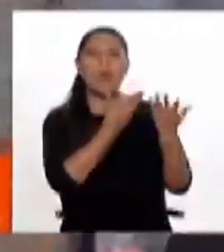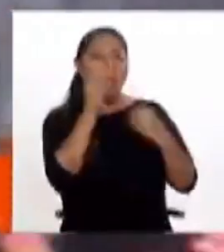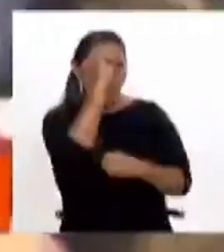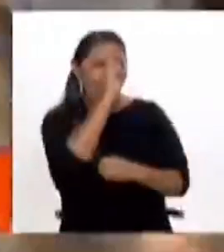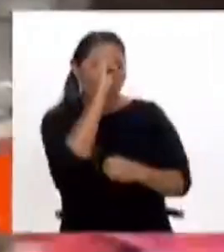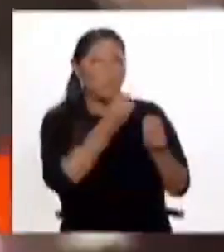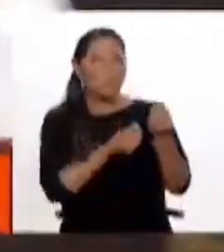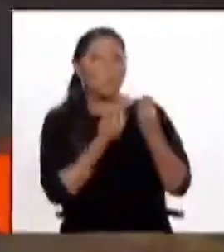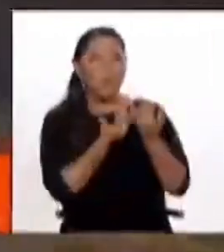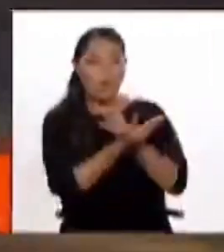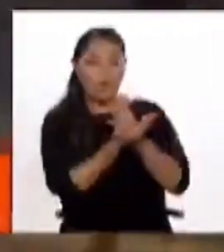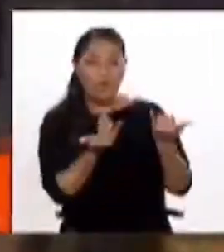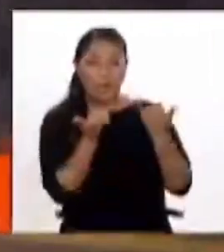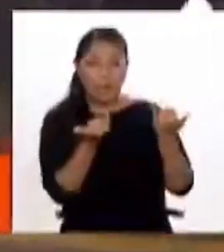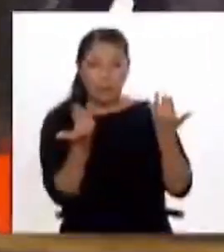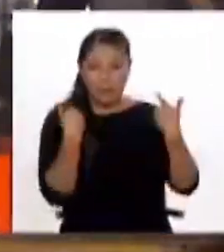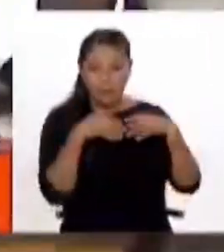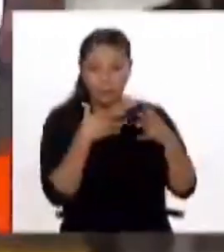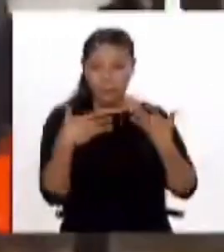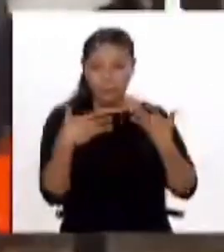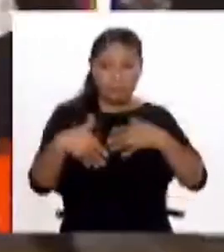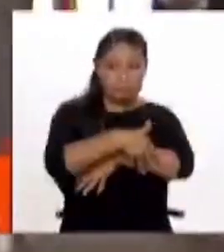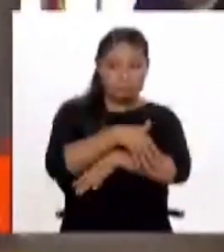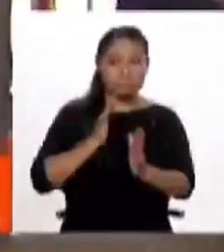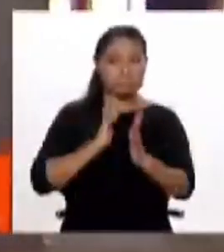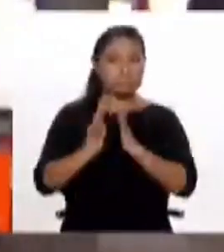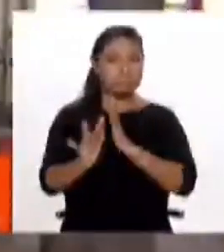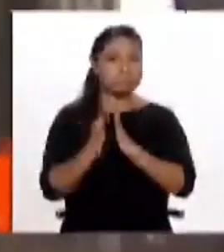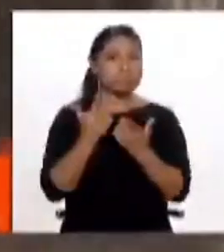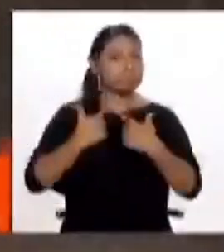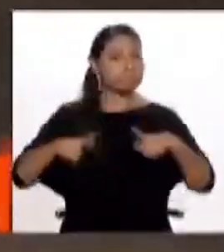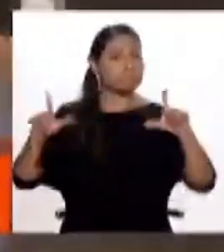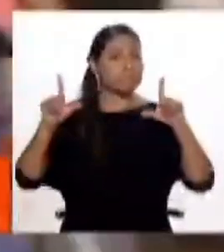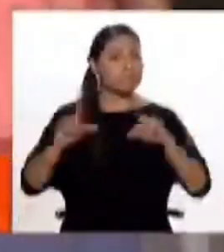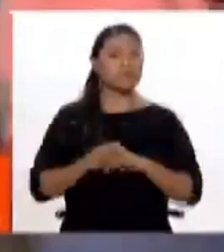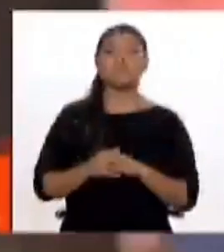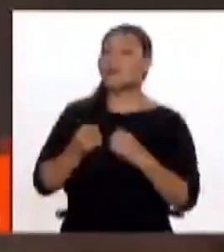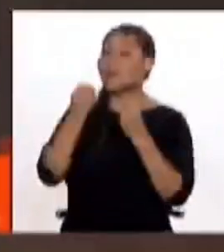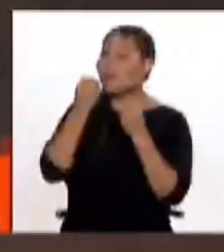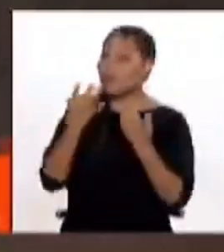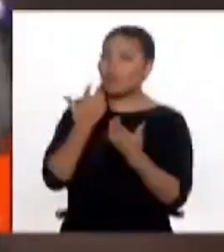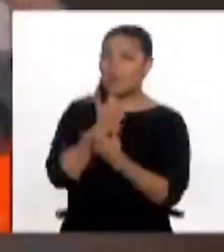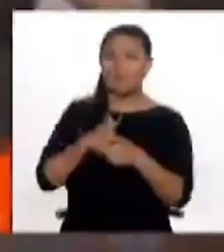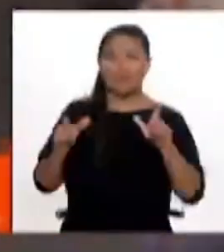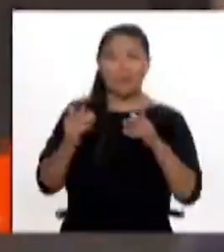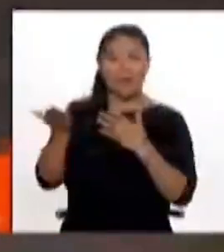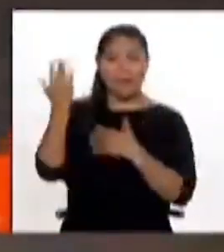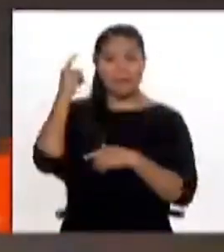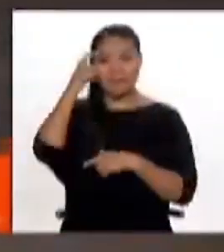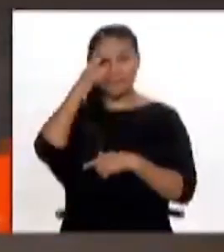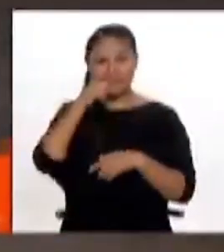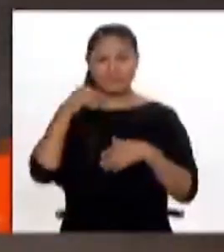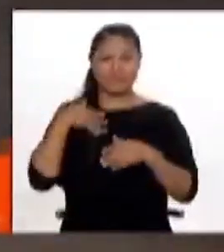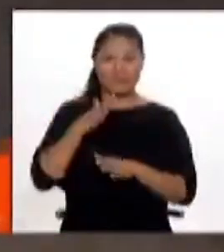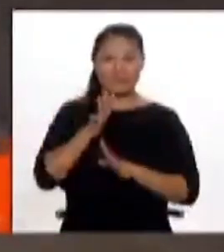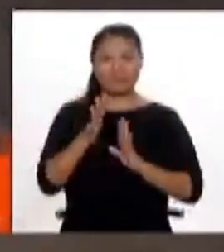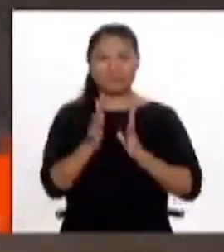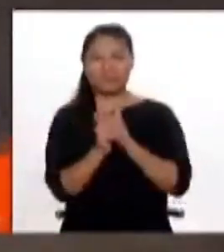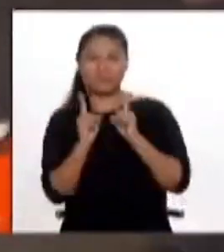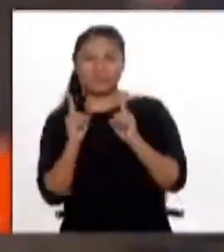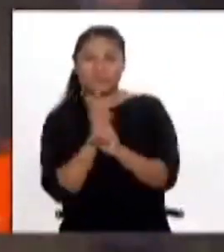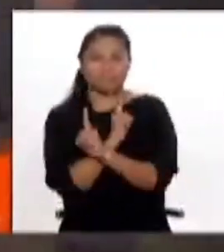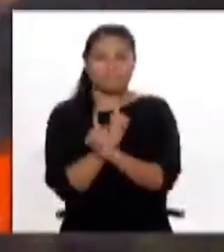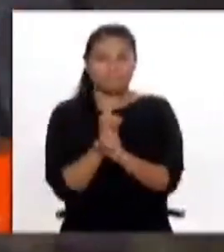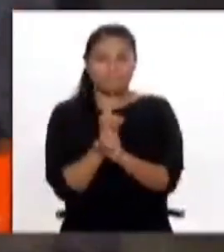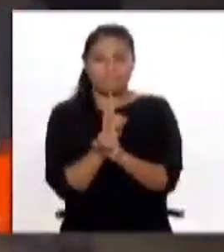panorama que ve acá, un poco más libre de ambulantes? Hay más libre, más tránsito, porque cuando venía era más, no podía ni